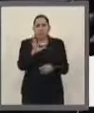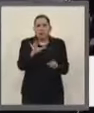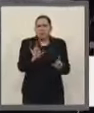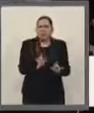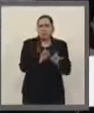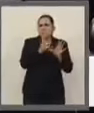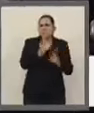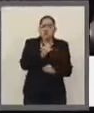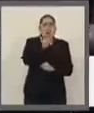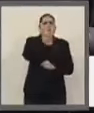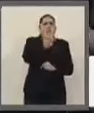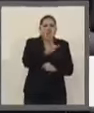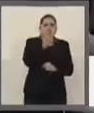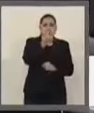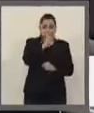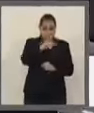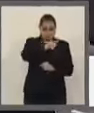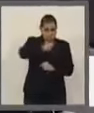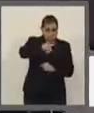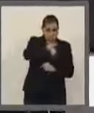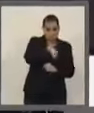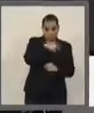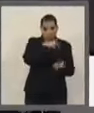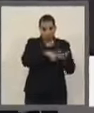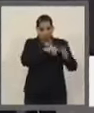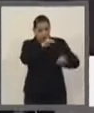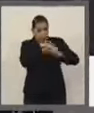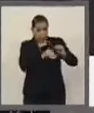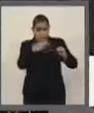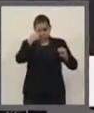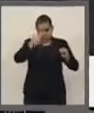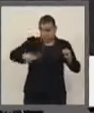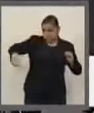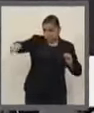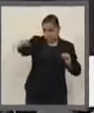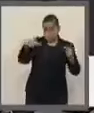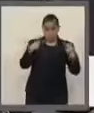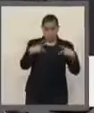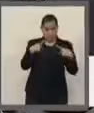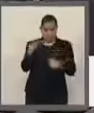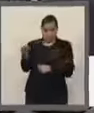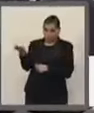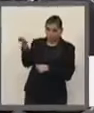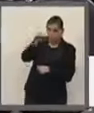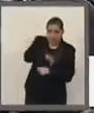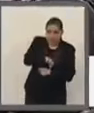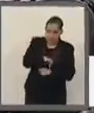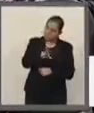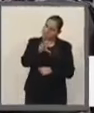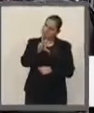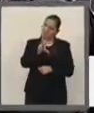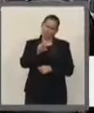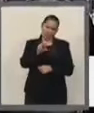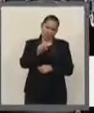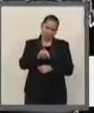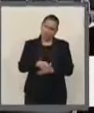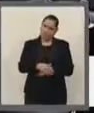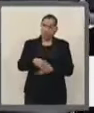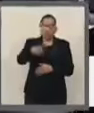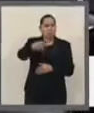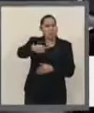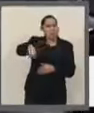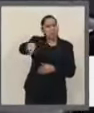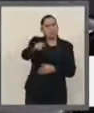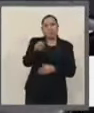modificaremos. Son sofistas, ustedes son sofistas. Nosotros